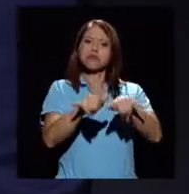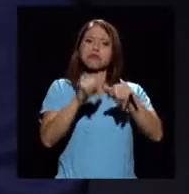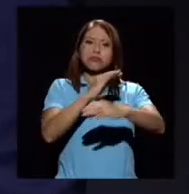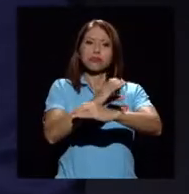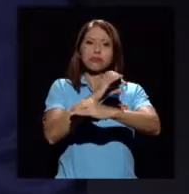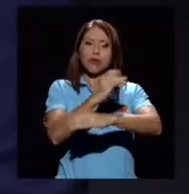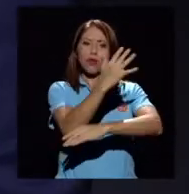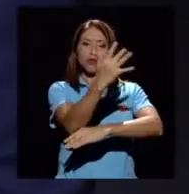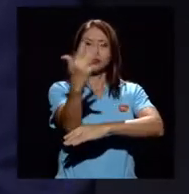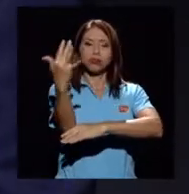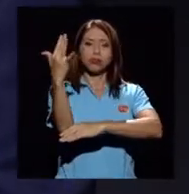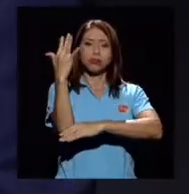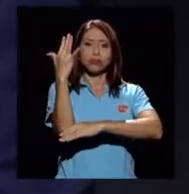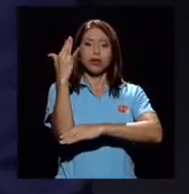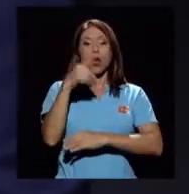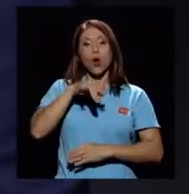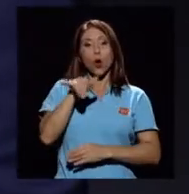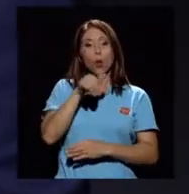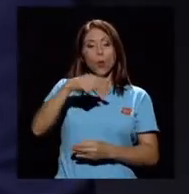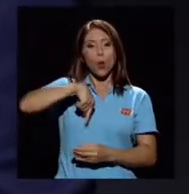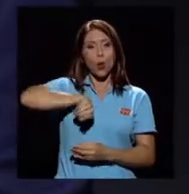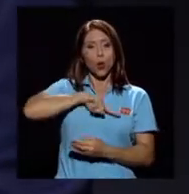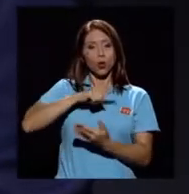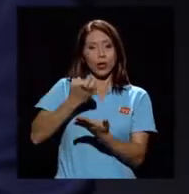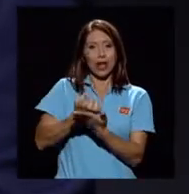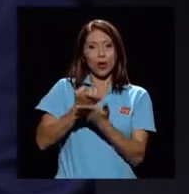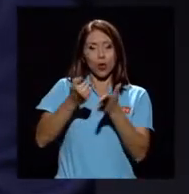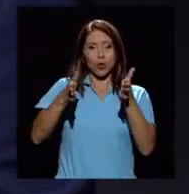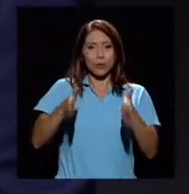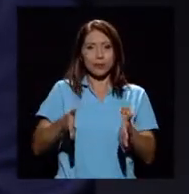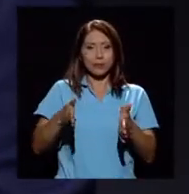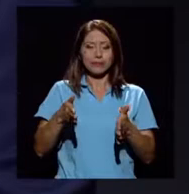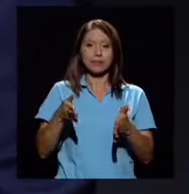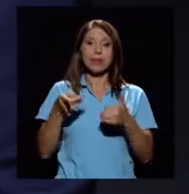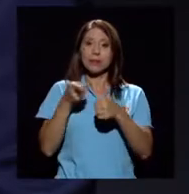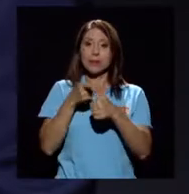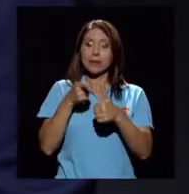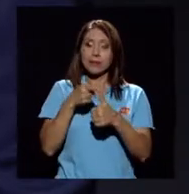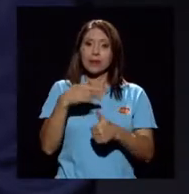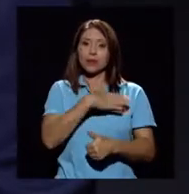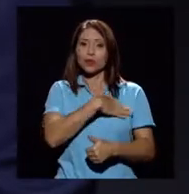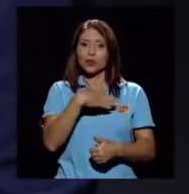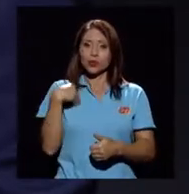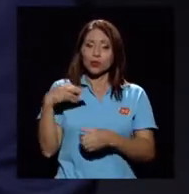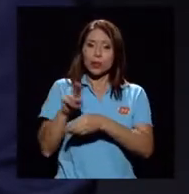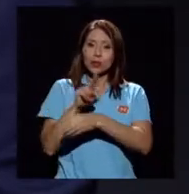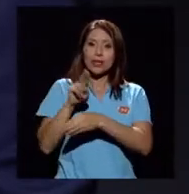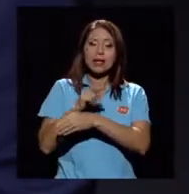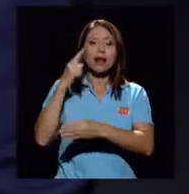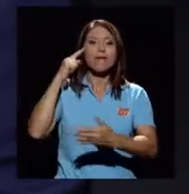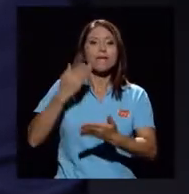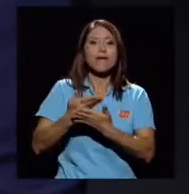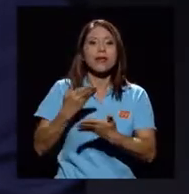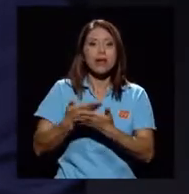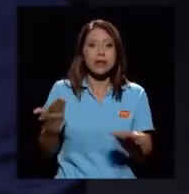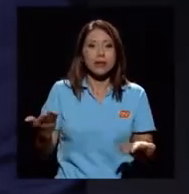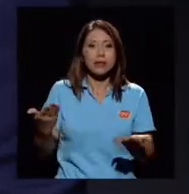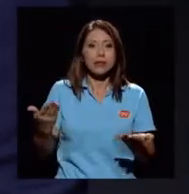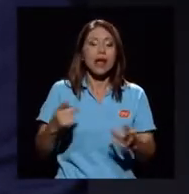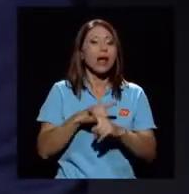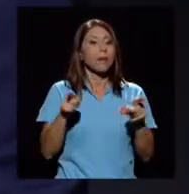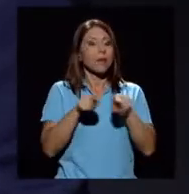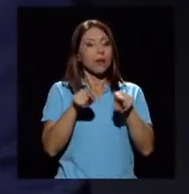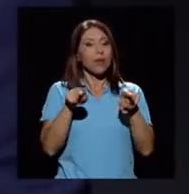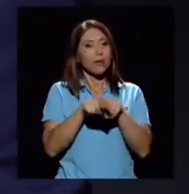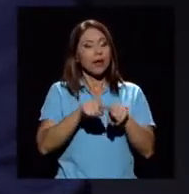Y bueno, como economistas nosotros, bueno, primero nos gusta utilizar la evidencia, ¿verdad? Pero además otra de las